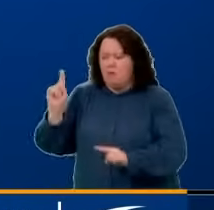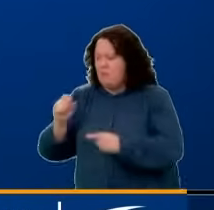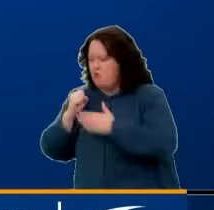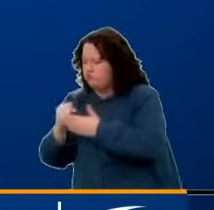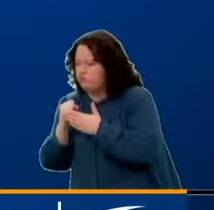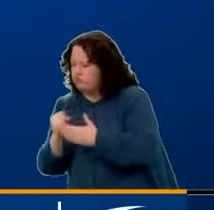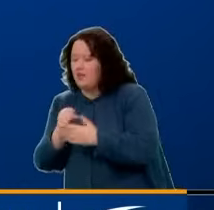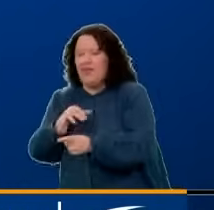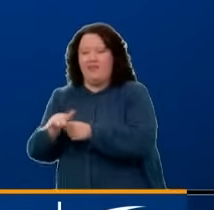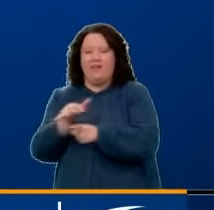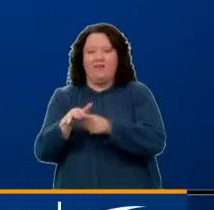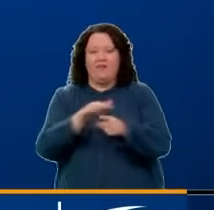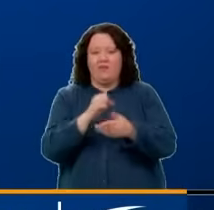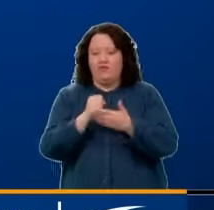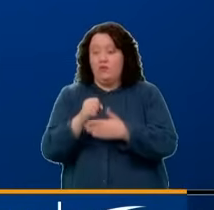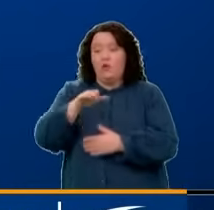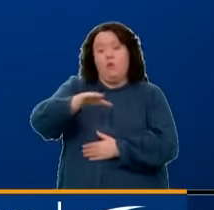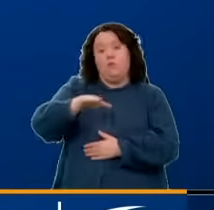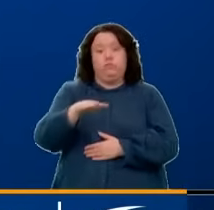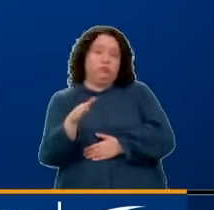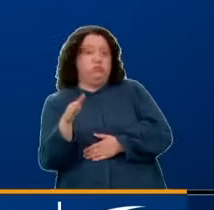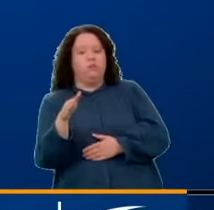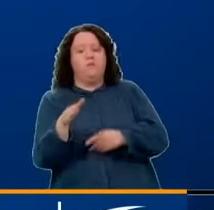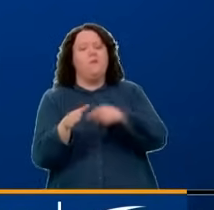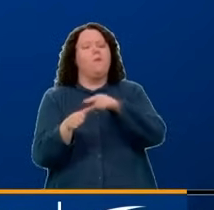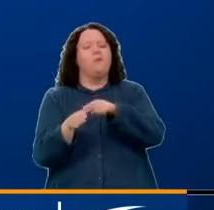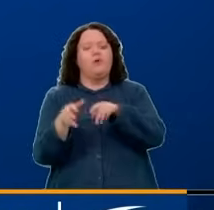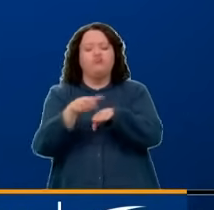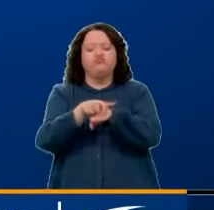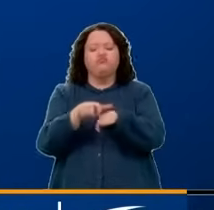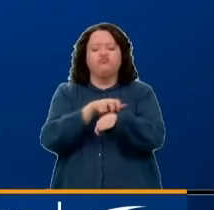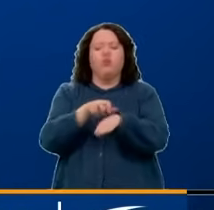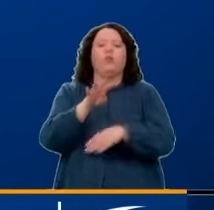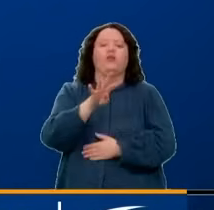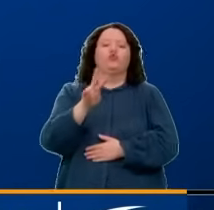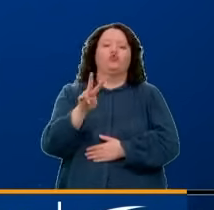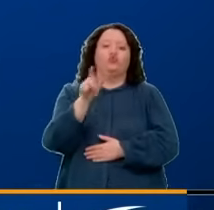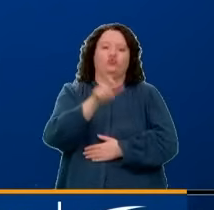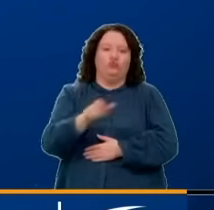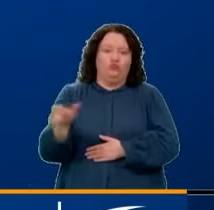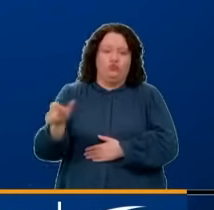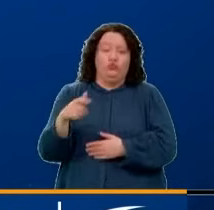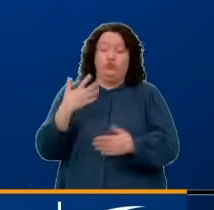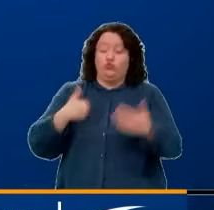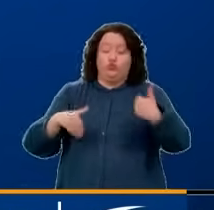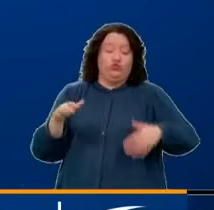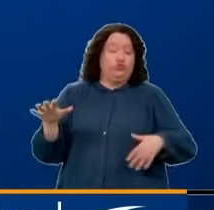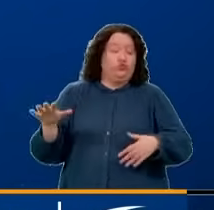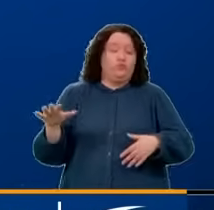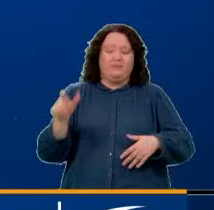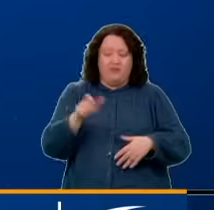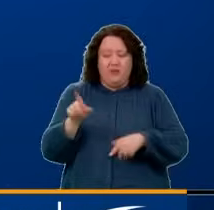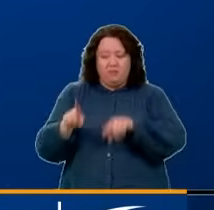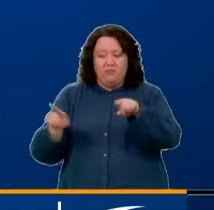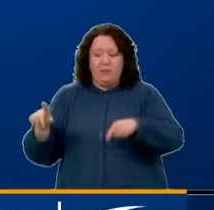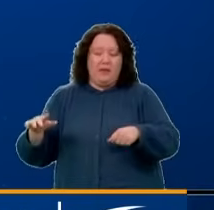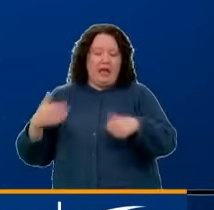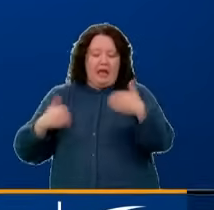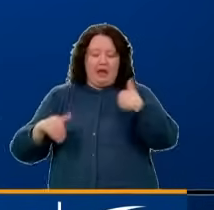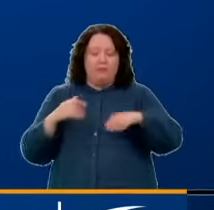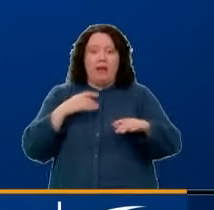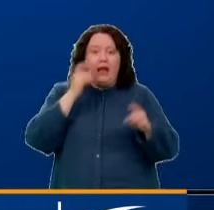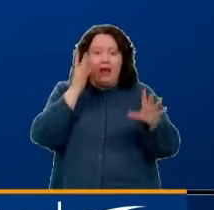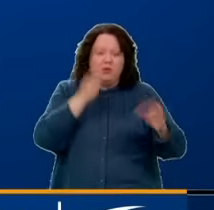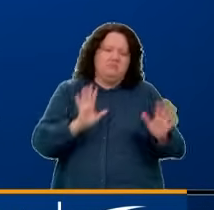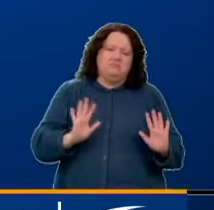personas afectadas. Ese bus cuenta con 42 ocupantes. Todas las personas heridas se encuentran fuera de peligro. El llamado de